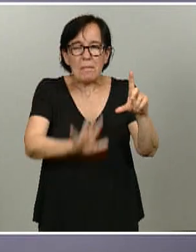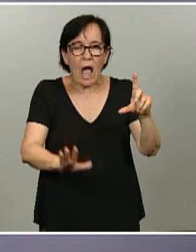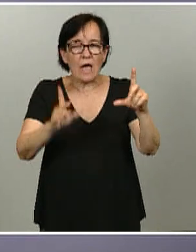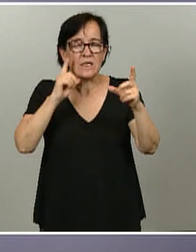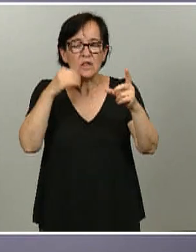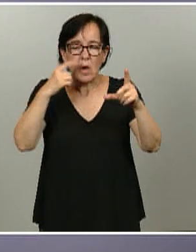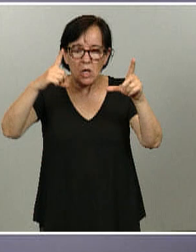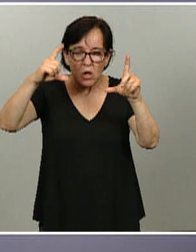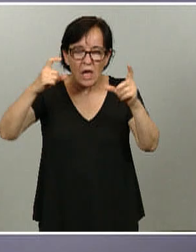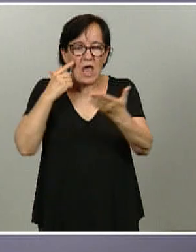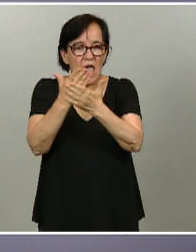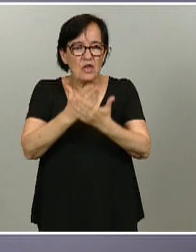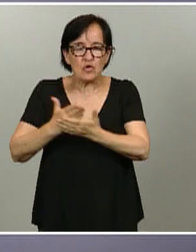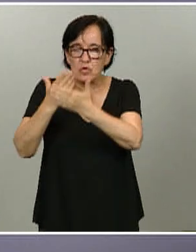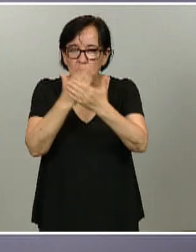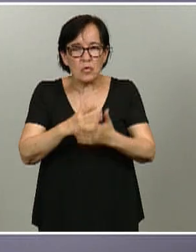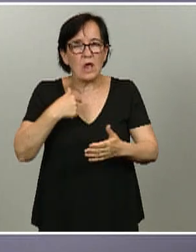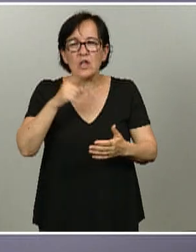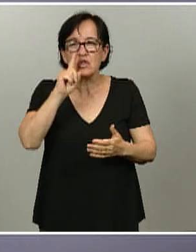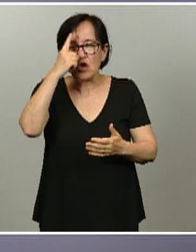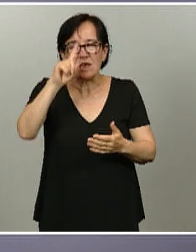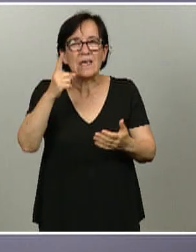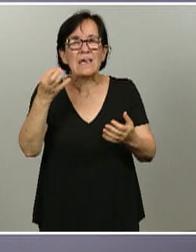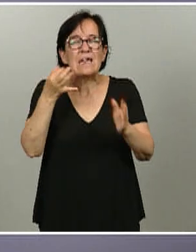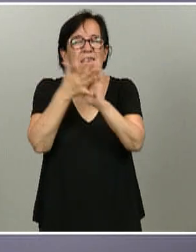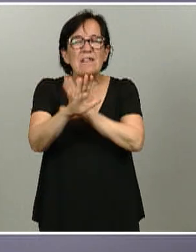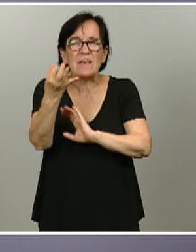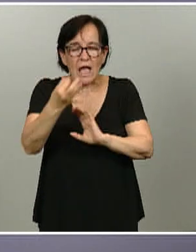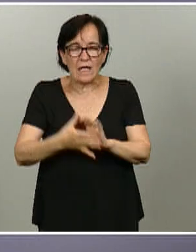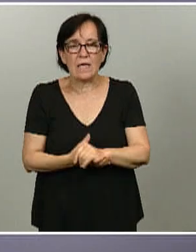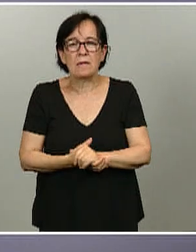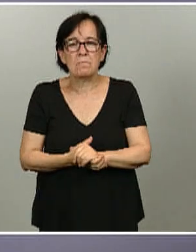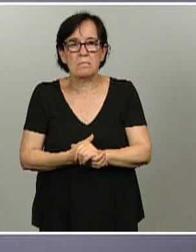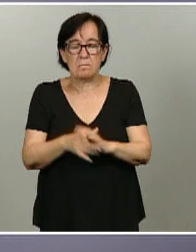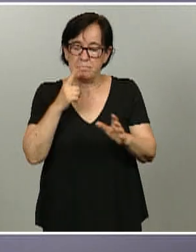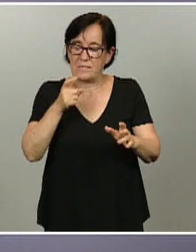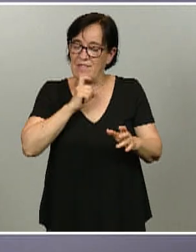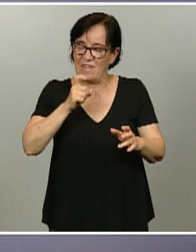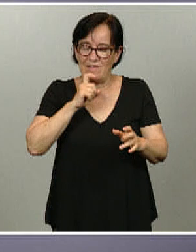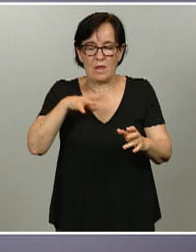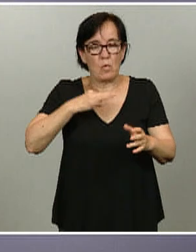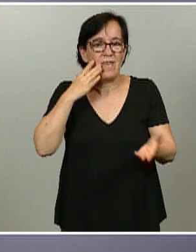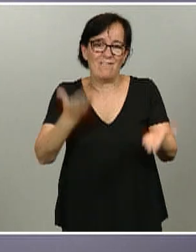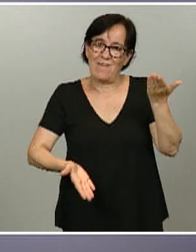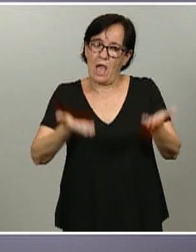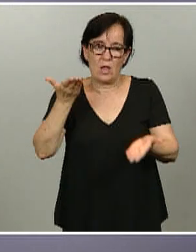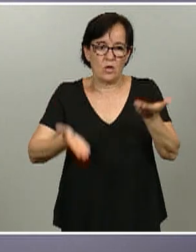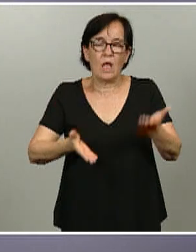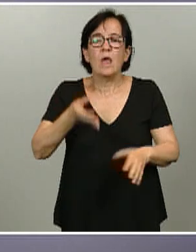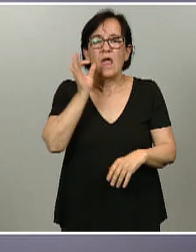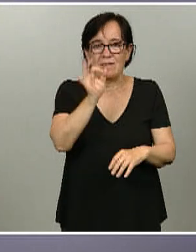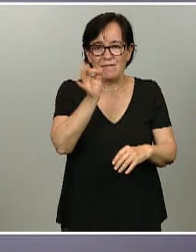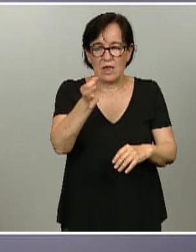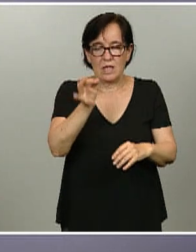lo que realmente puede significar. Me resulta complicado poder valorar algo así. Sí que es cierto que la